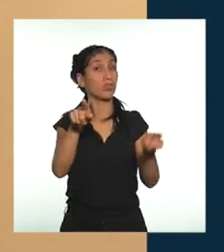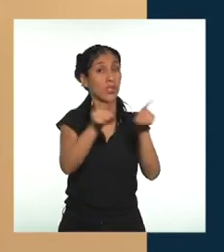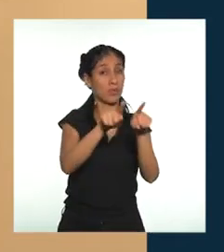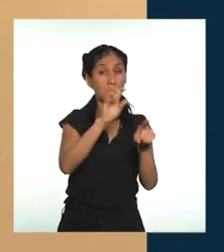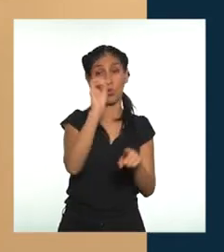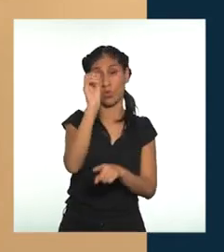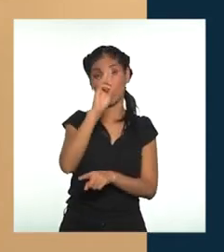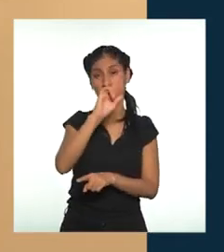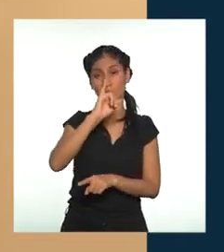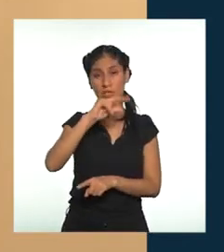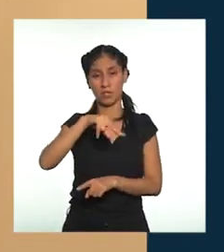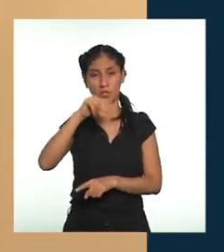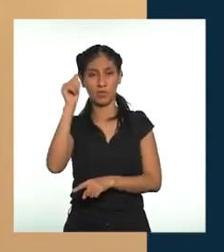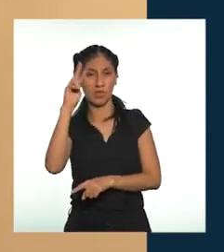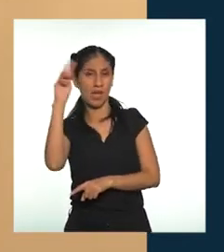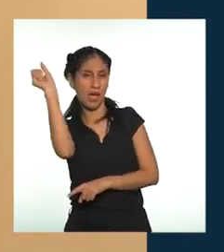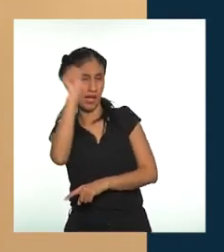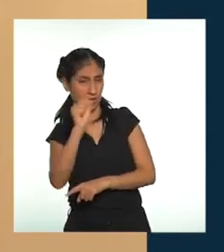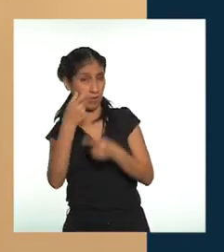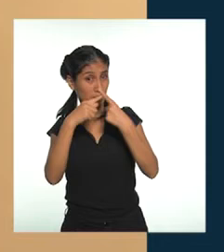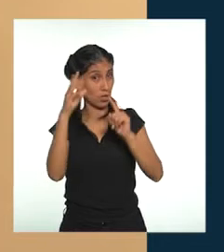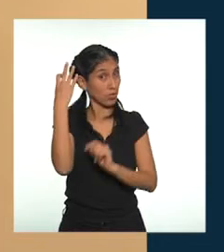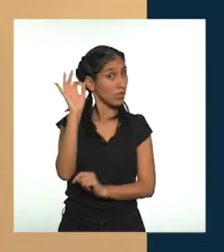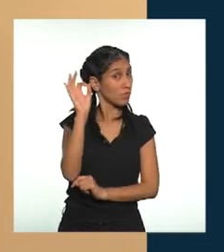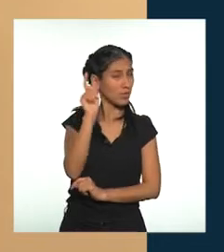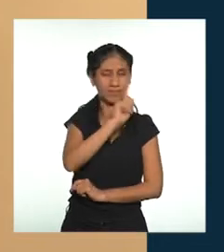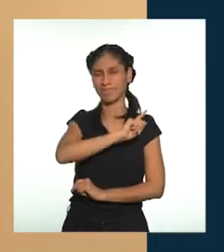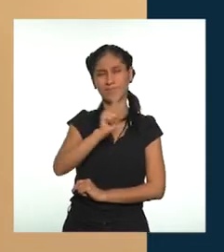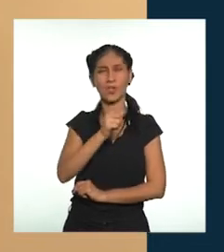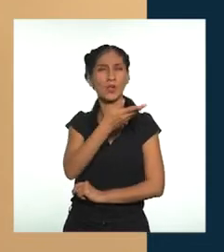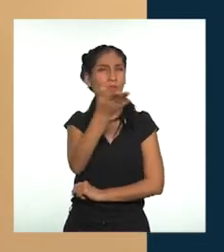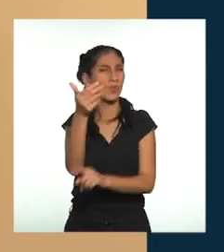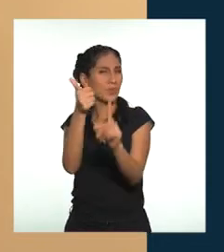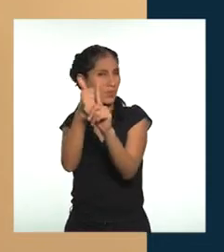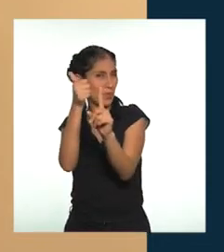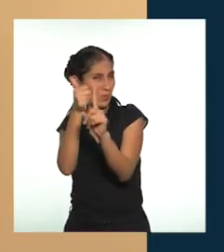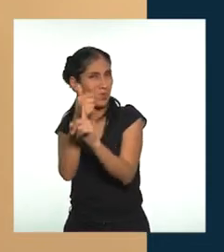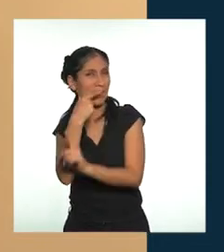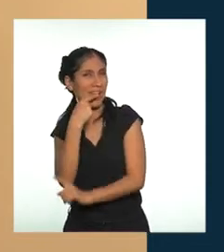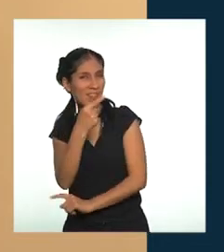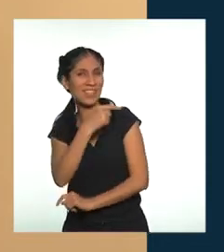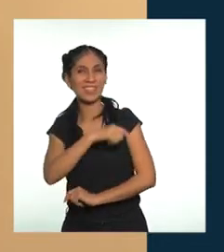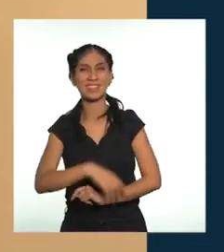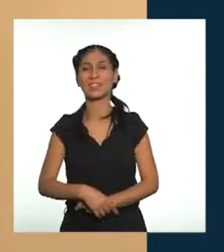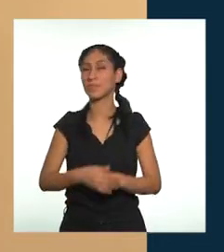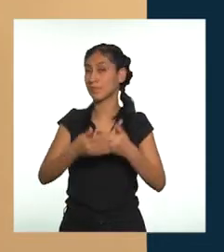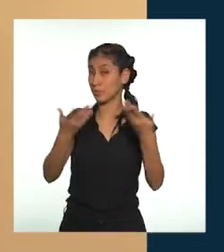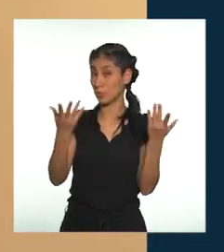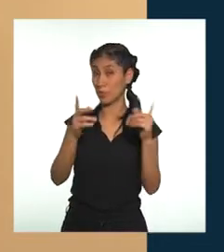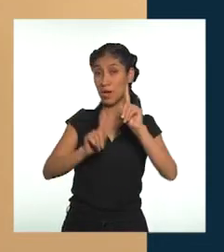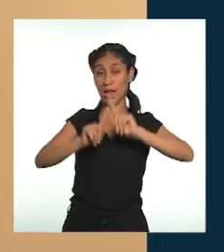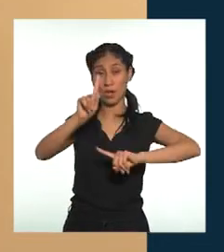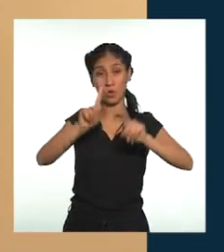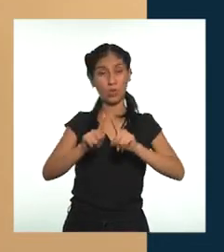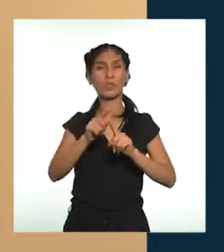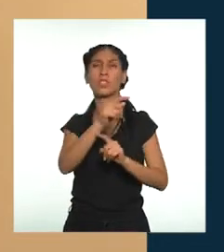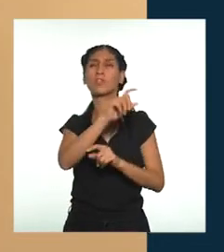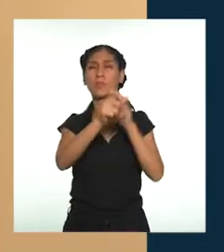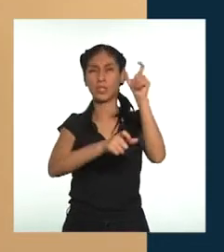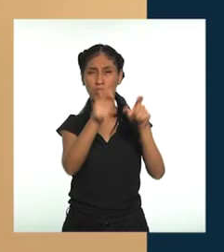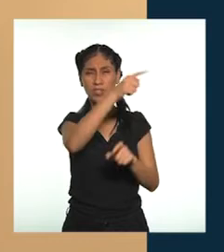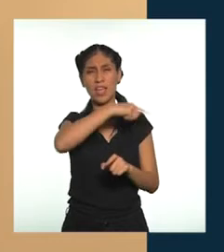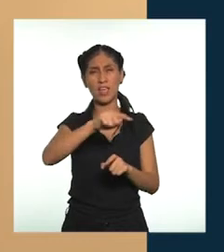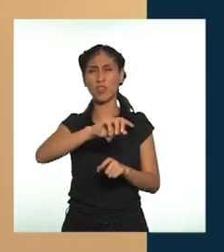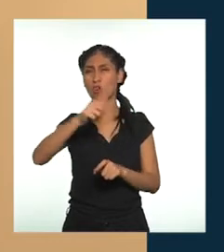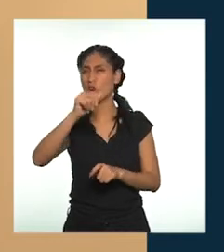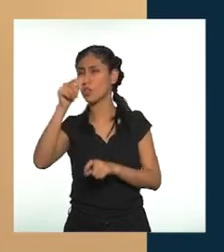u originarias, no siempre ha sido así. Como tú misma lo mencionas, han sido